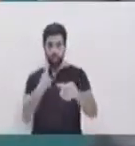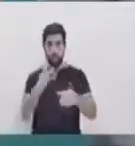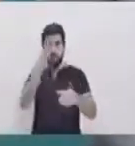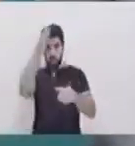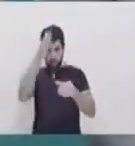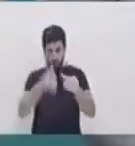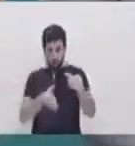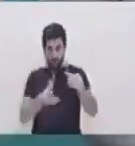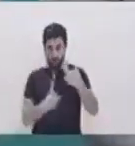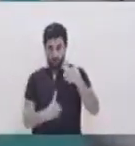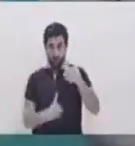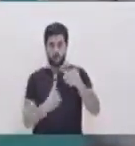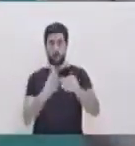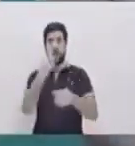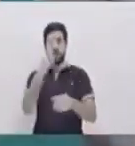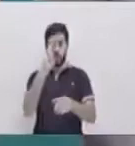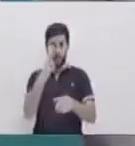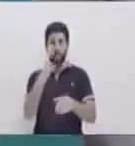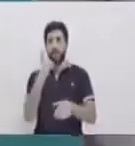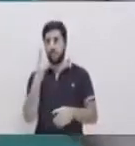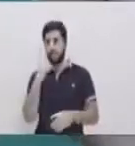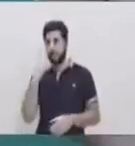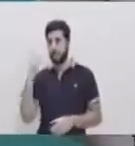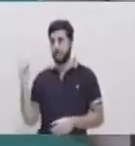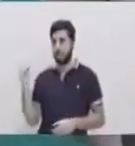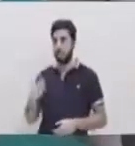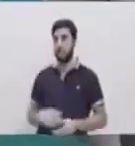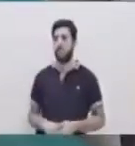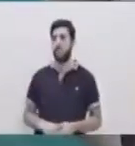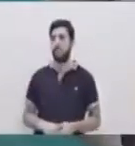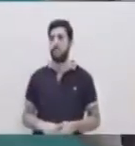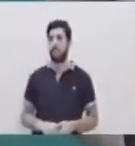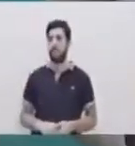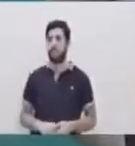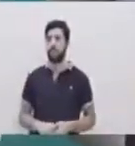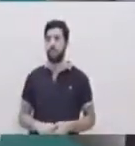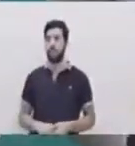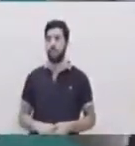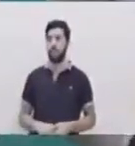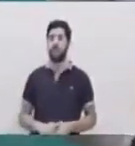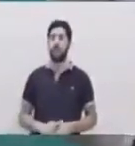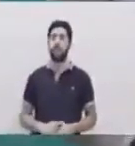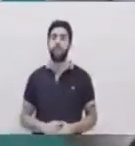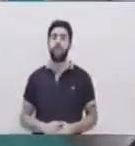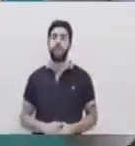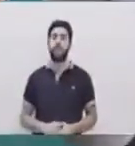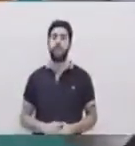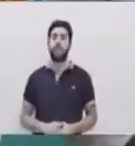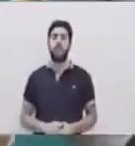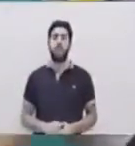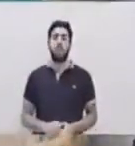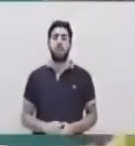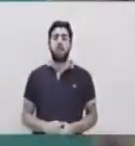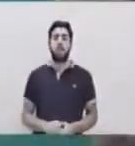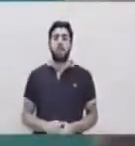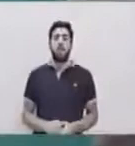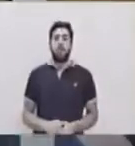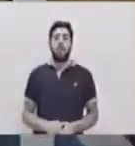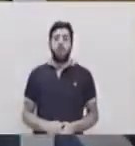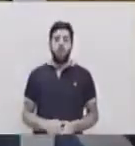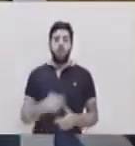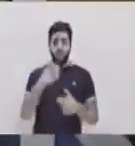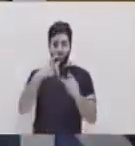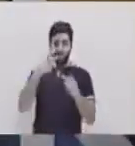eje Y, ¿sí? Completamente paralela al centro. Vamos a cortarla. La vamos